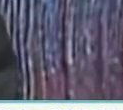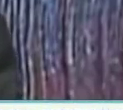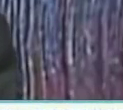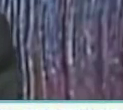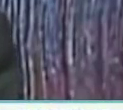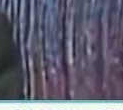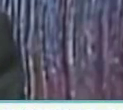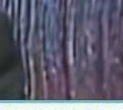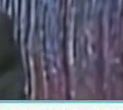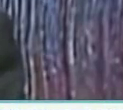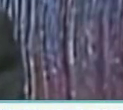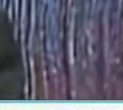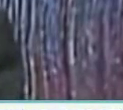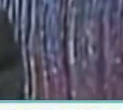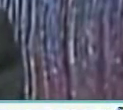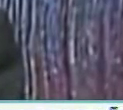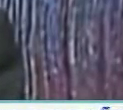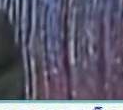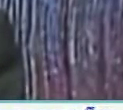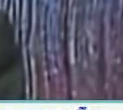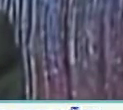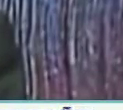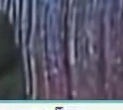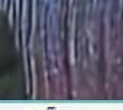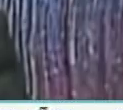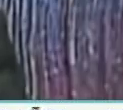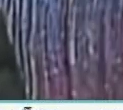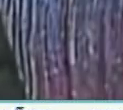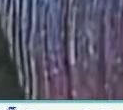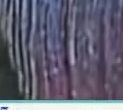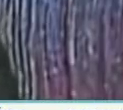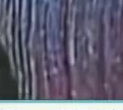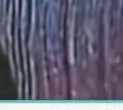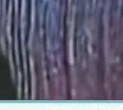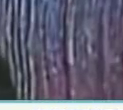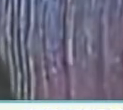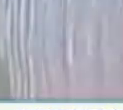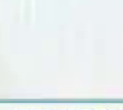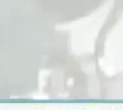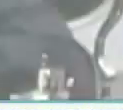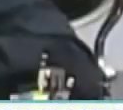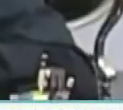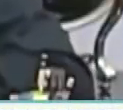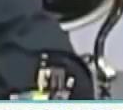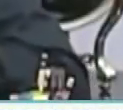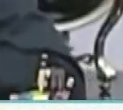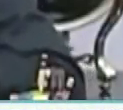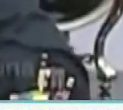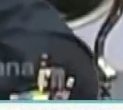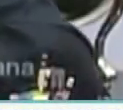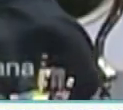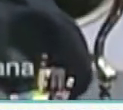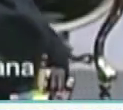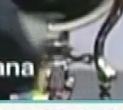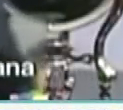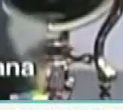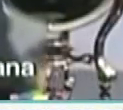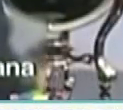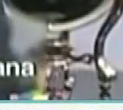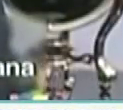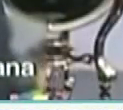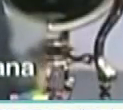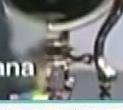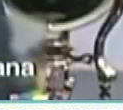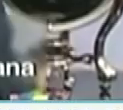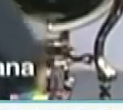y compromisos sin límites del presidente Chávez y del gobierno de Venezuela. Todos nosotros queremos que haya